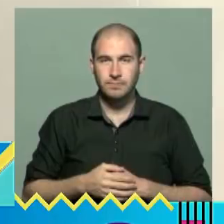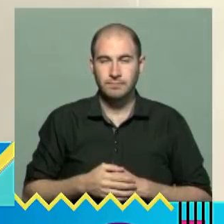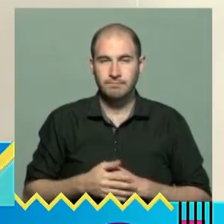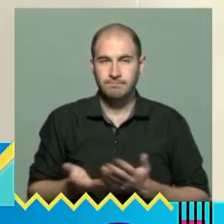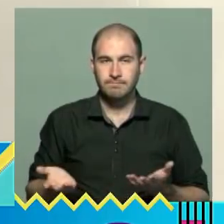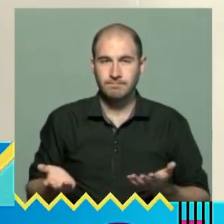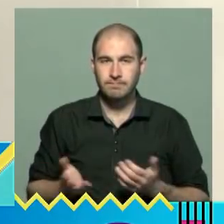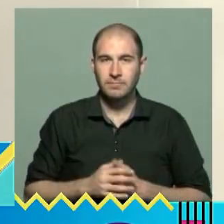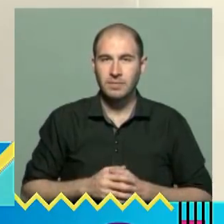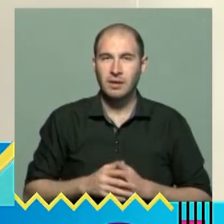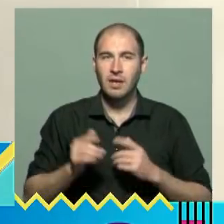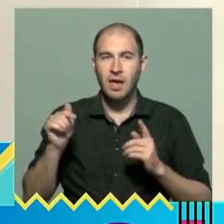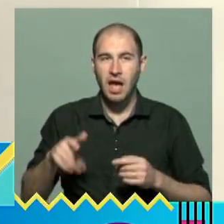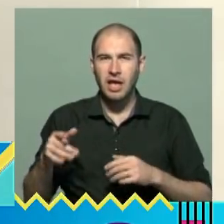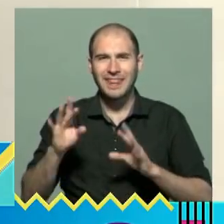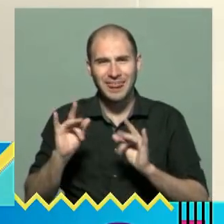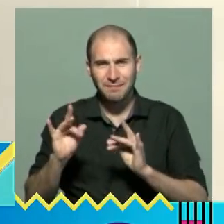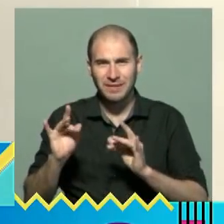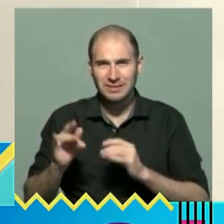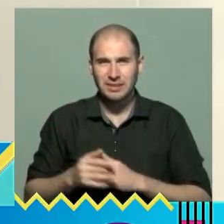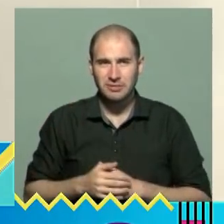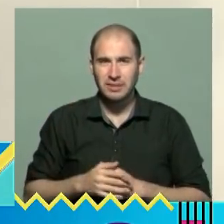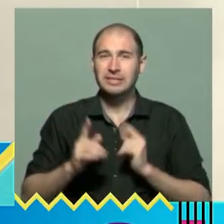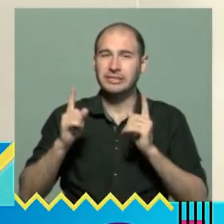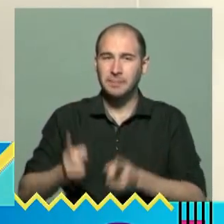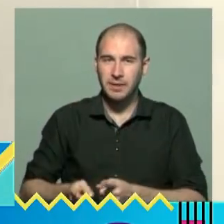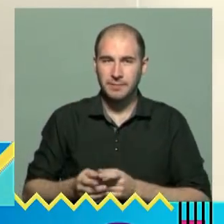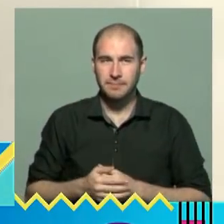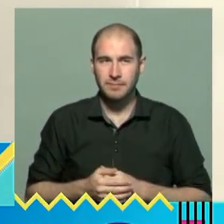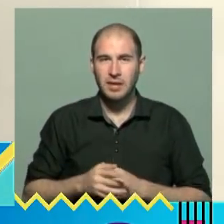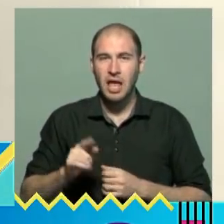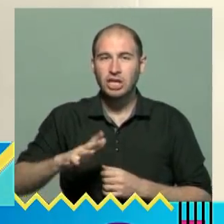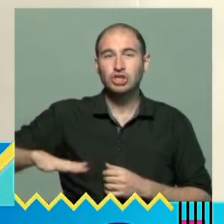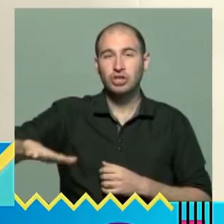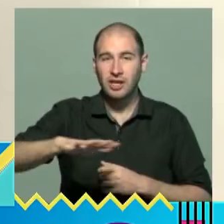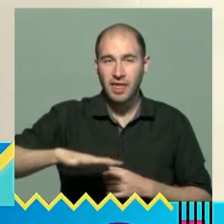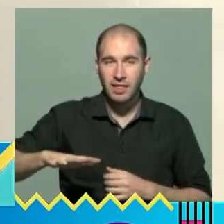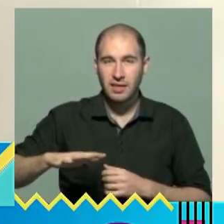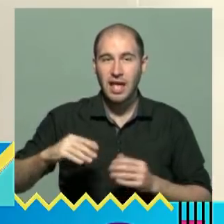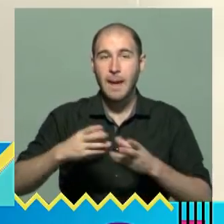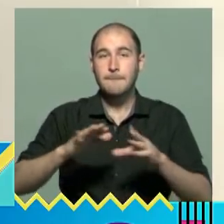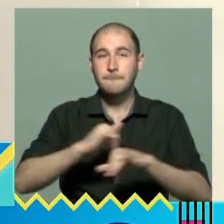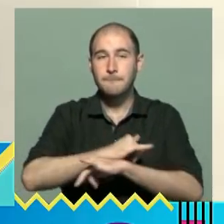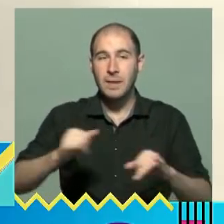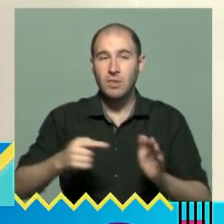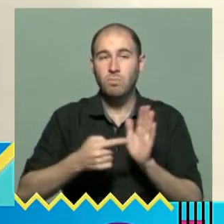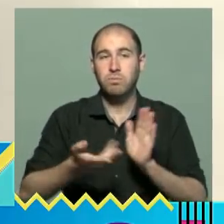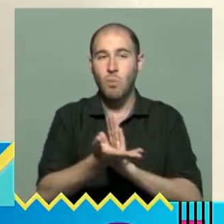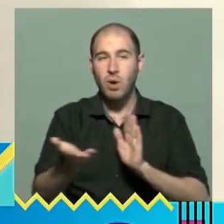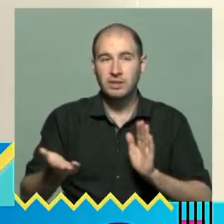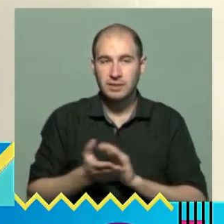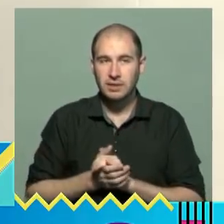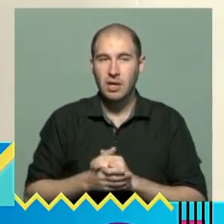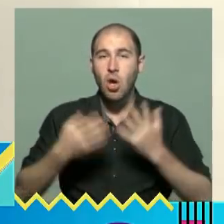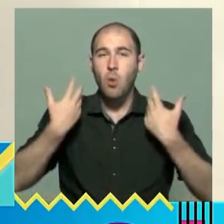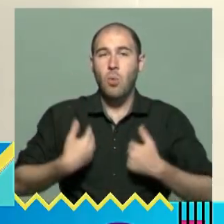Entonces se torna muy difícil y también hay una sociedad en donde los medios te muestran que mostrar